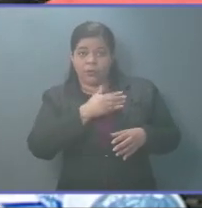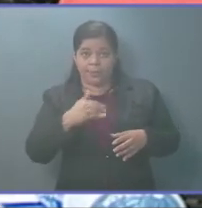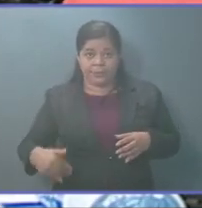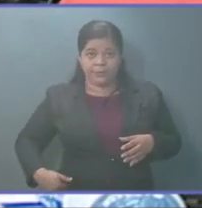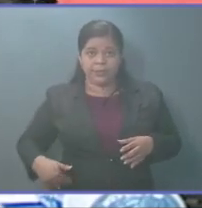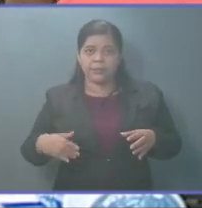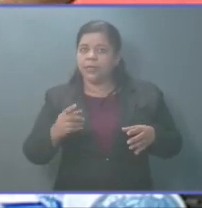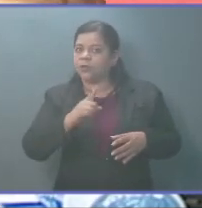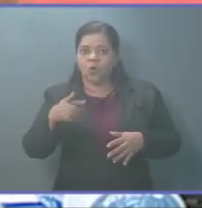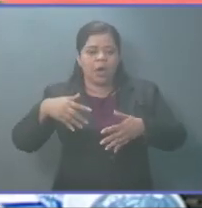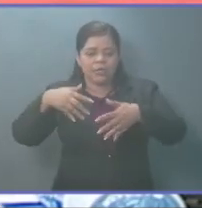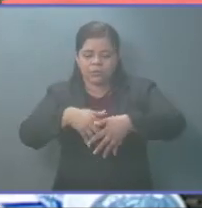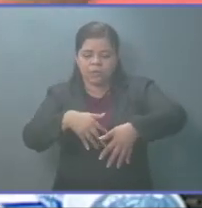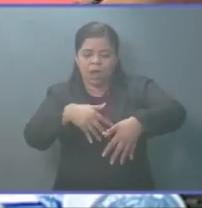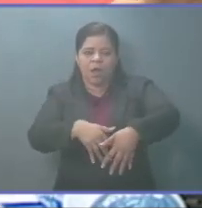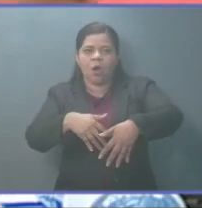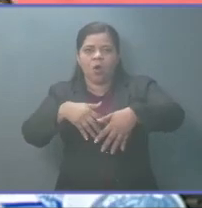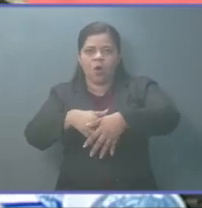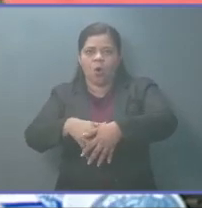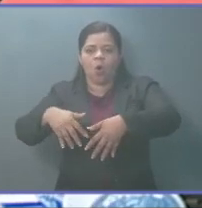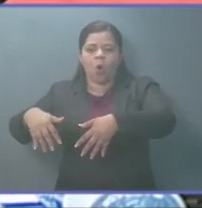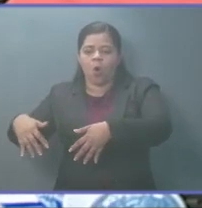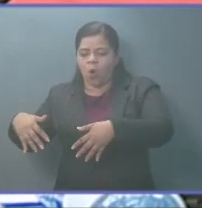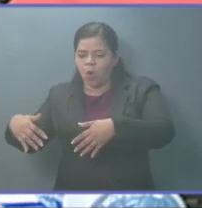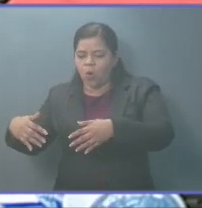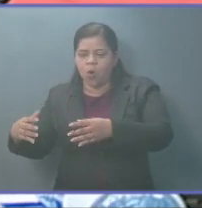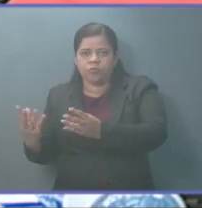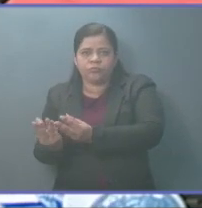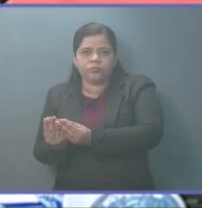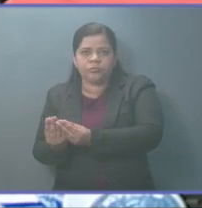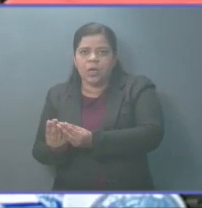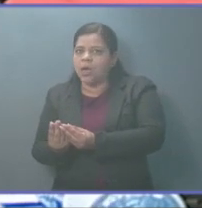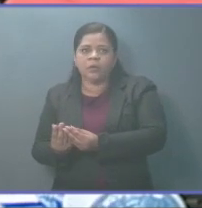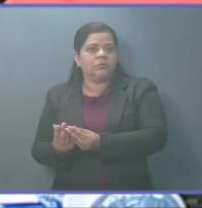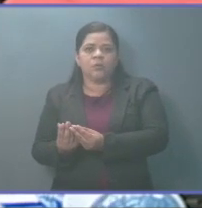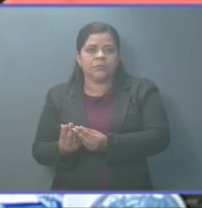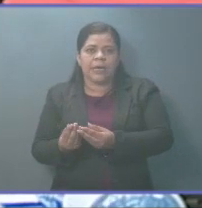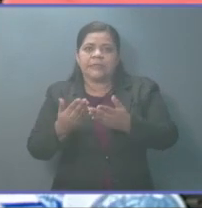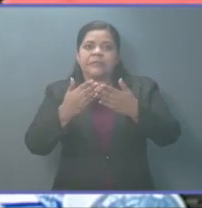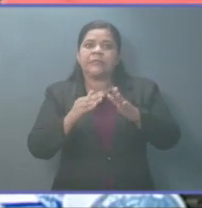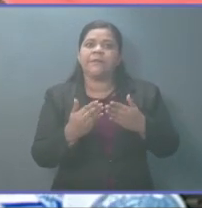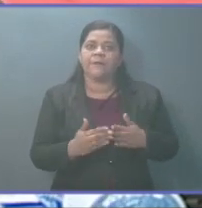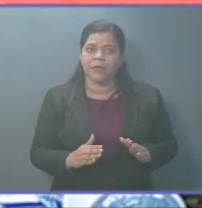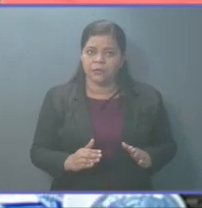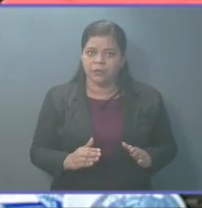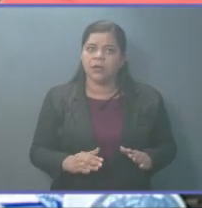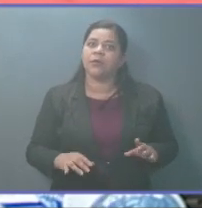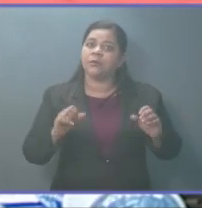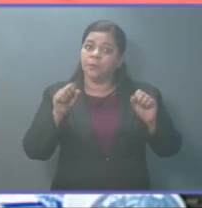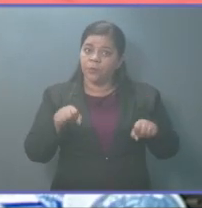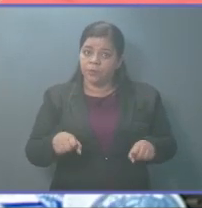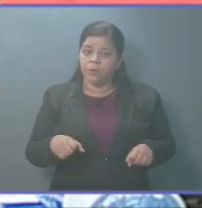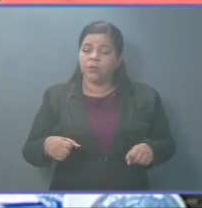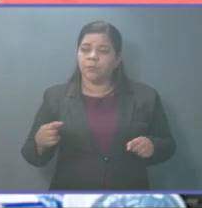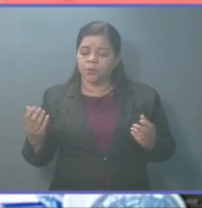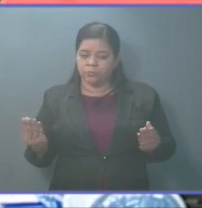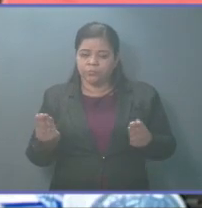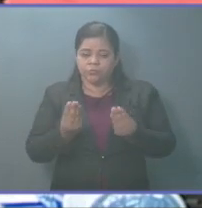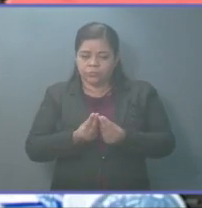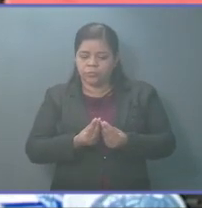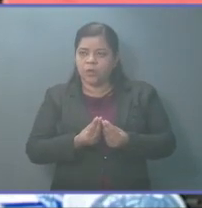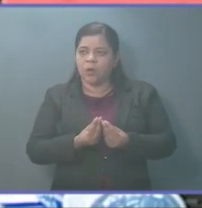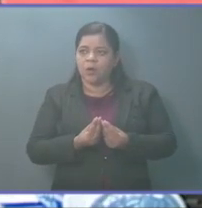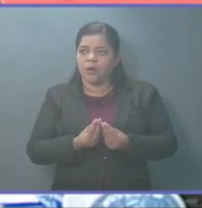lo que explica el artículo que usted mismo leyó, se le pueden agregar o se le pueden quitar